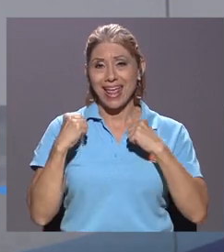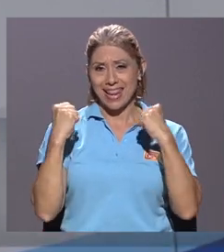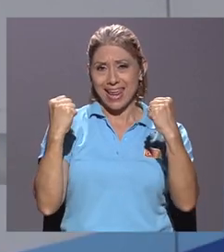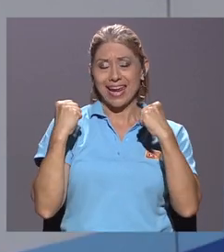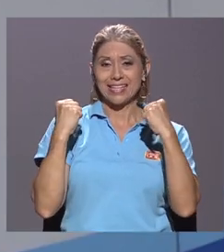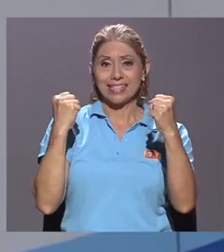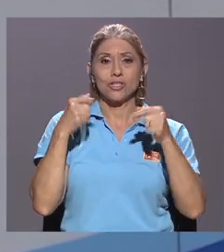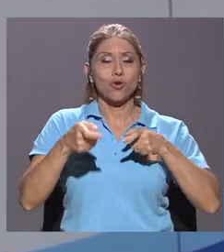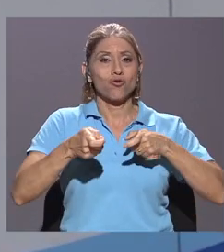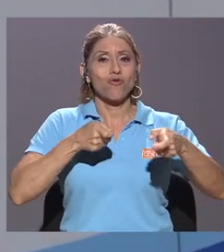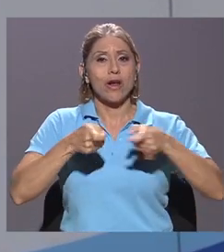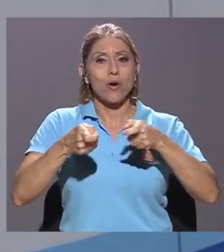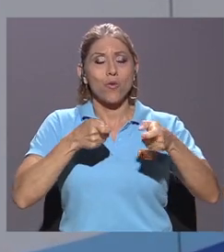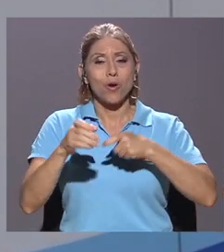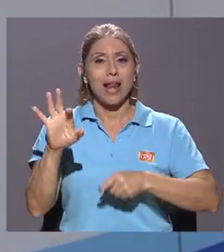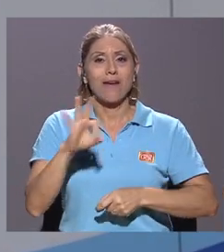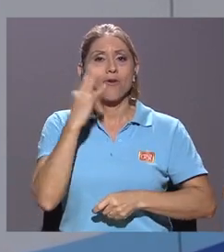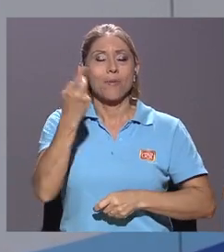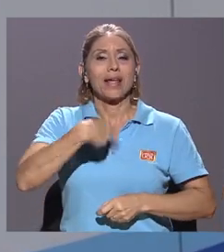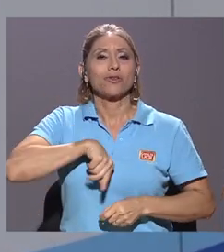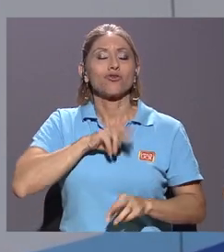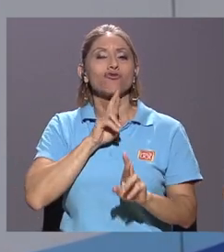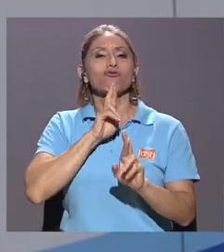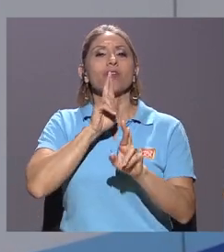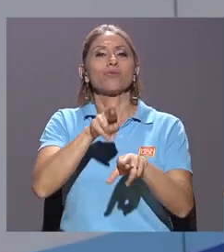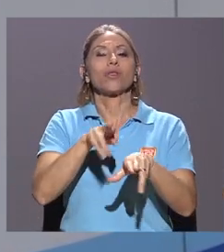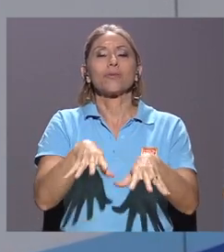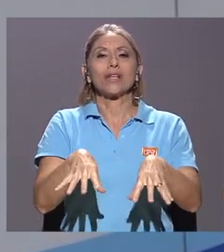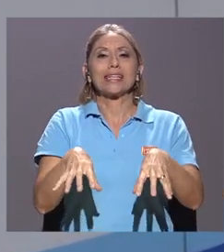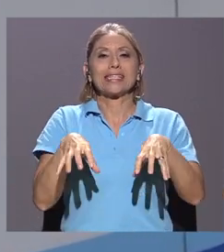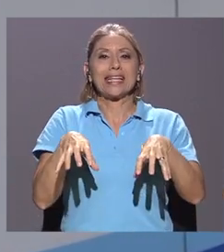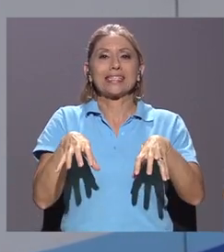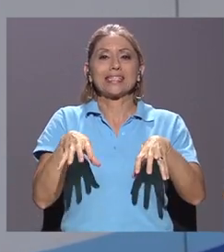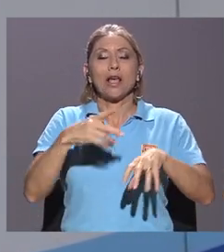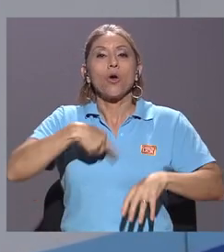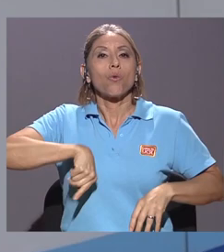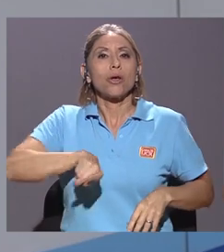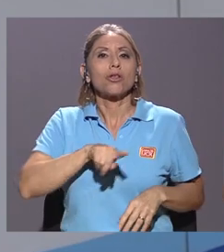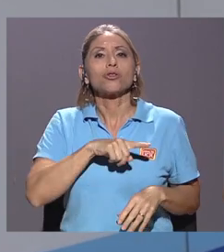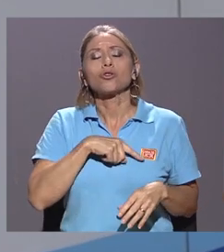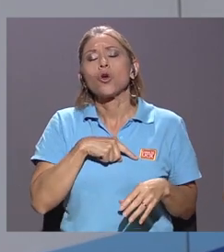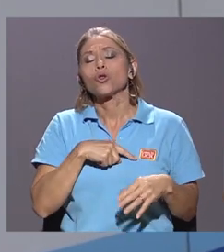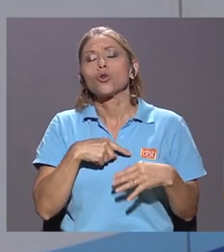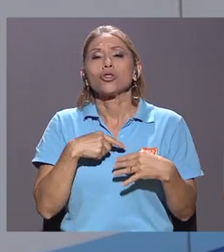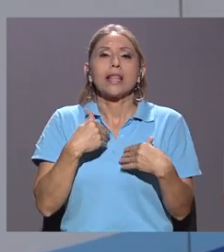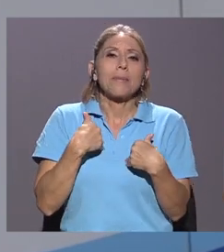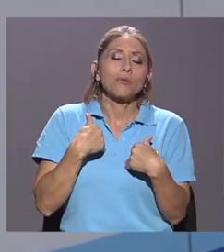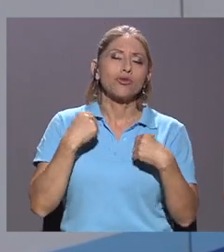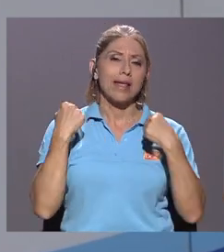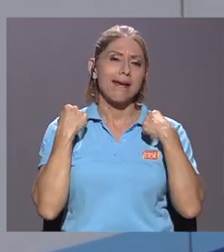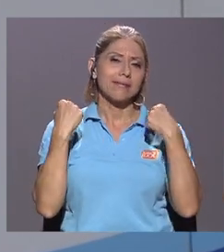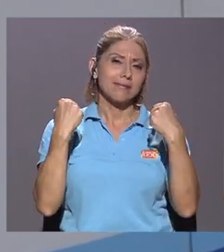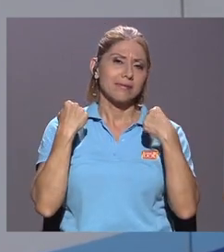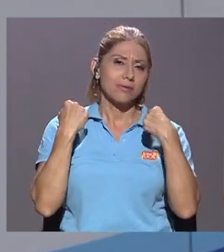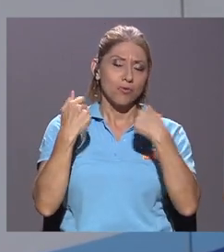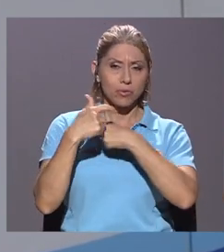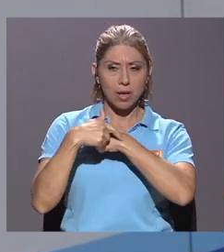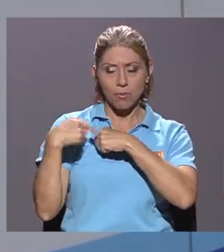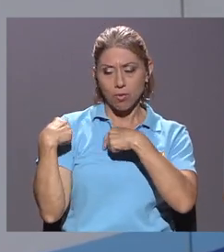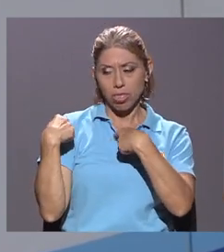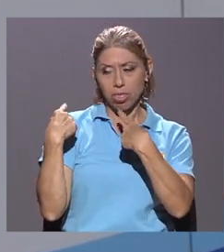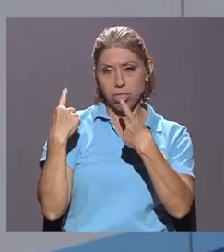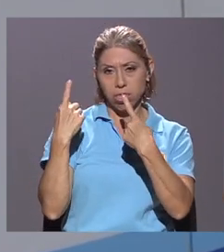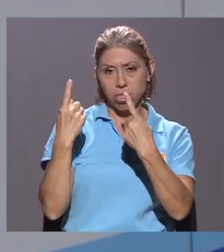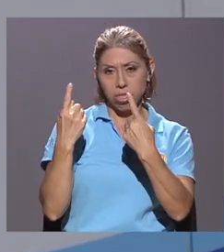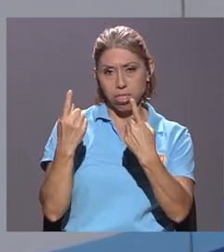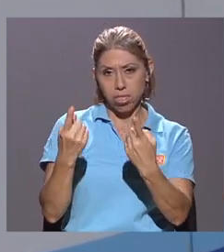manera en la que respondemos al estrés entonces cuando nos enrolamos en una rutina de ejercicio a lo largo de un periodo de tiempo esa respuesta